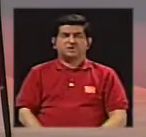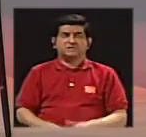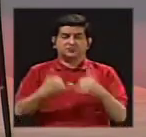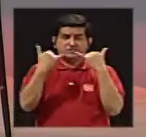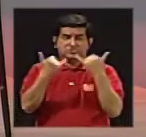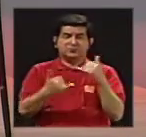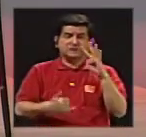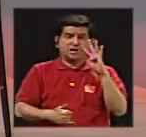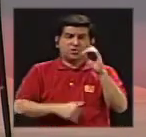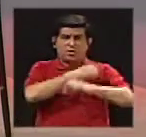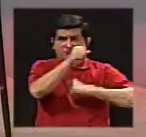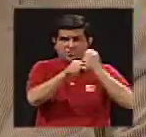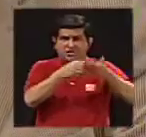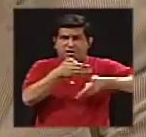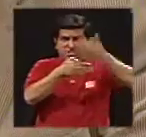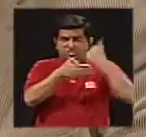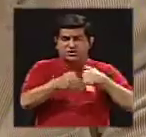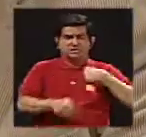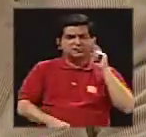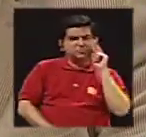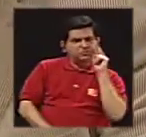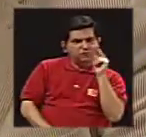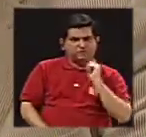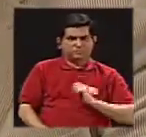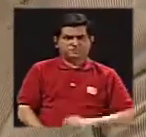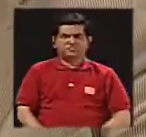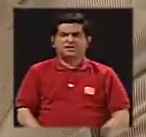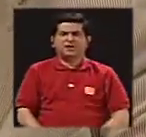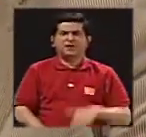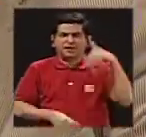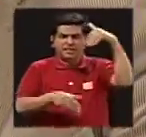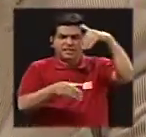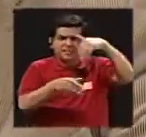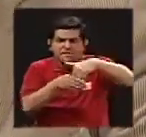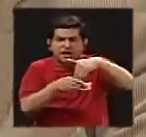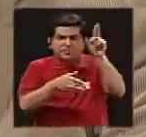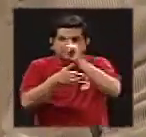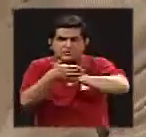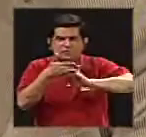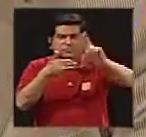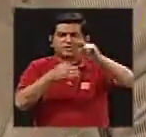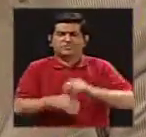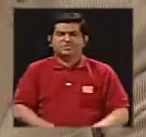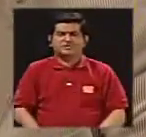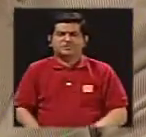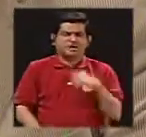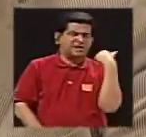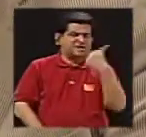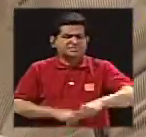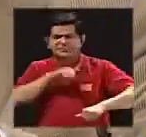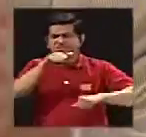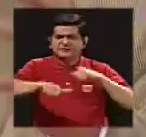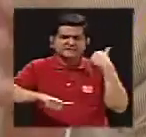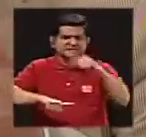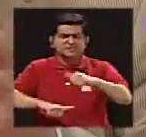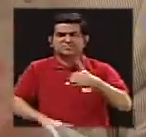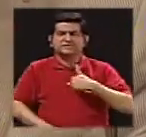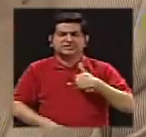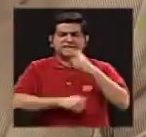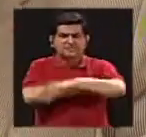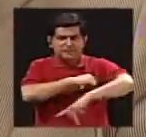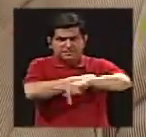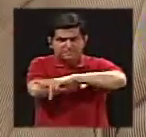40 años eh uno veía allí dentro de dentro de la universidad la pugna que también había en el